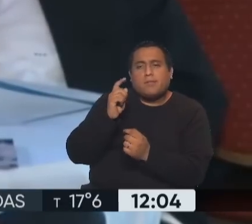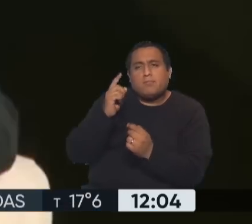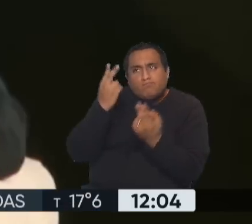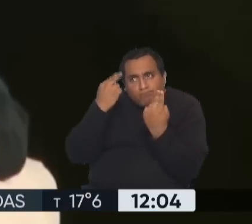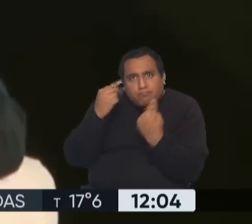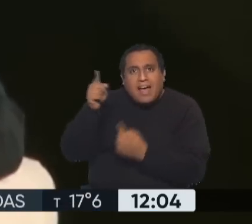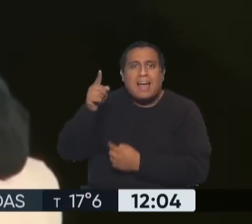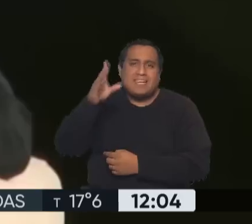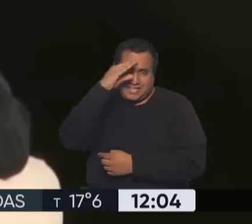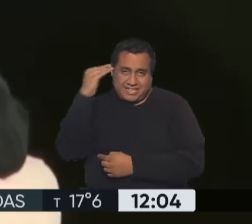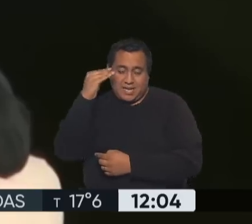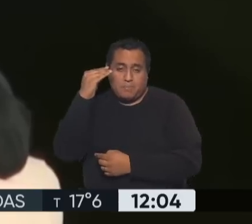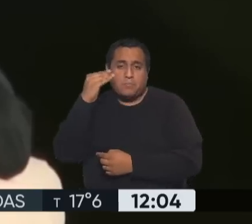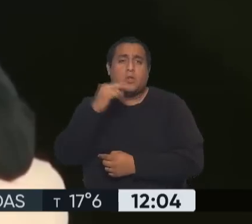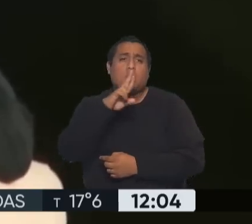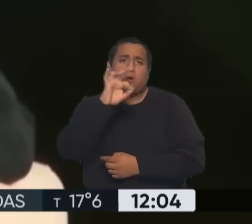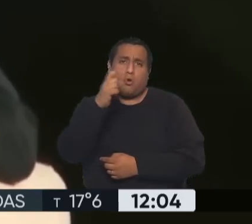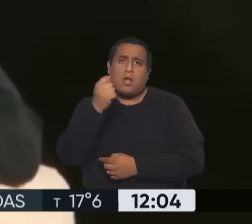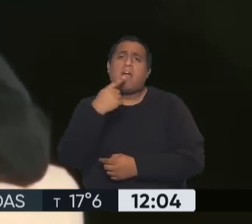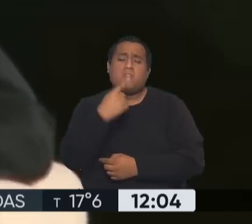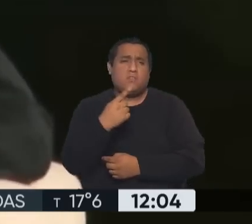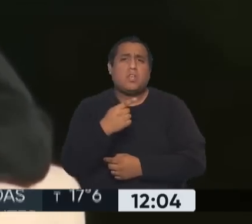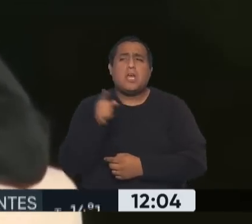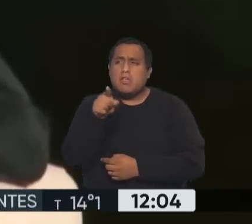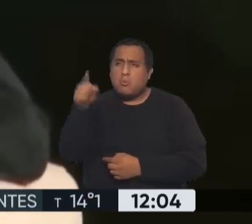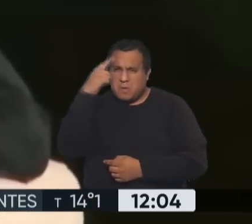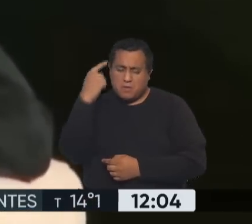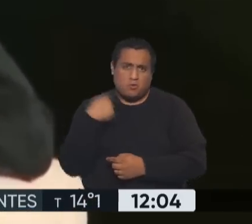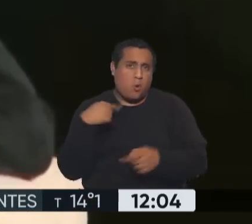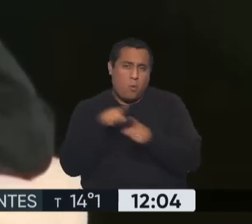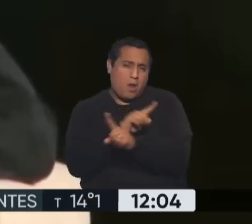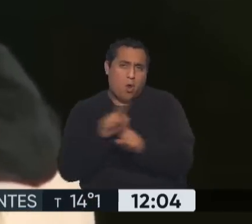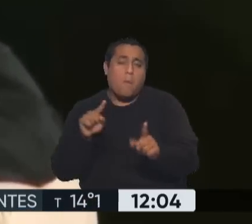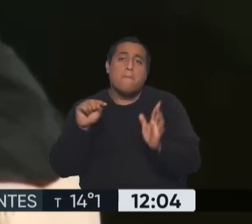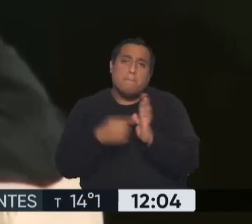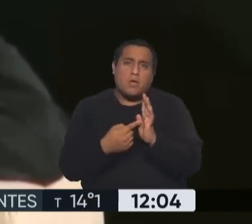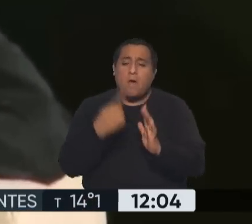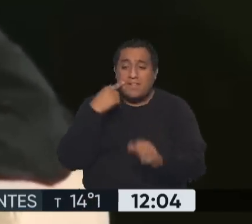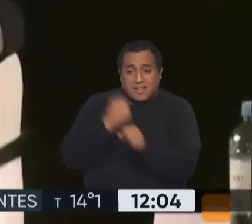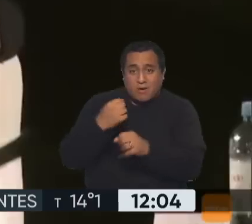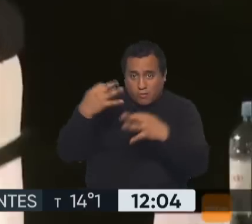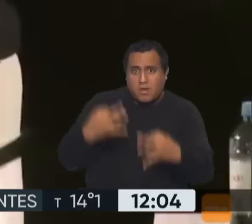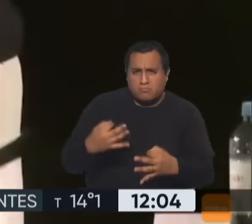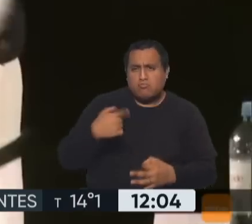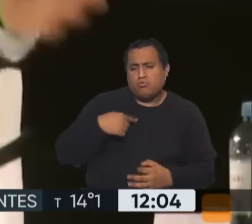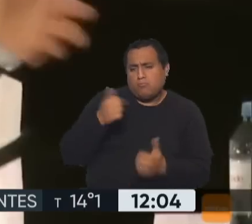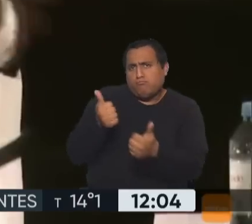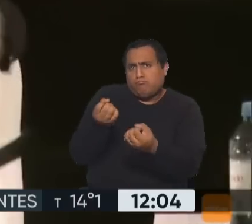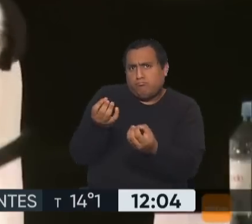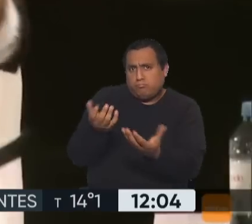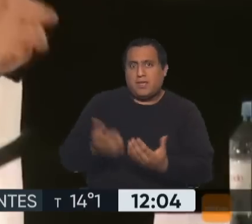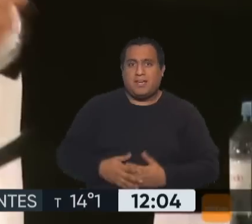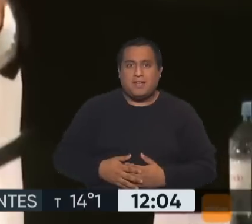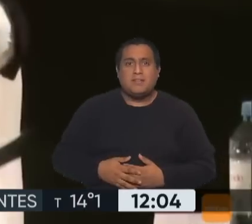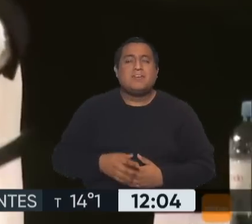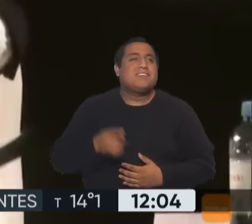Kirchner. También Rocca dijo: puedo no simpatizar con la ideología, pero reconozco cuando algo está bien hecho. Lo escuchamos. Salieron a